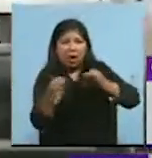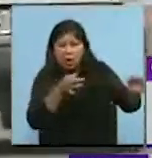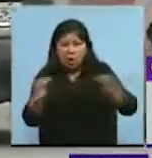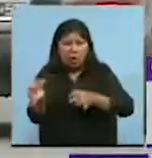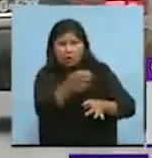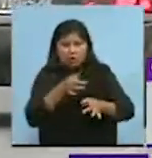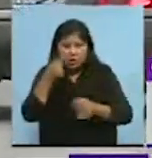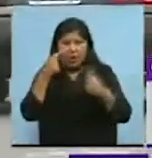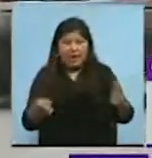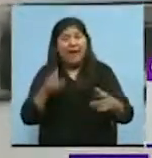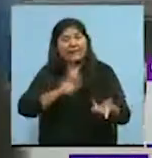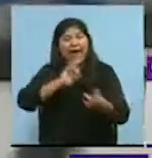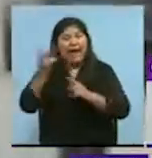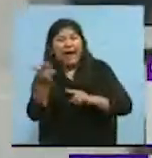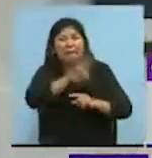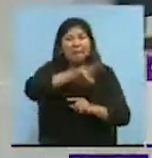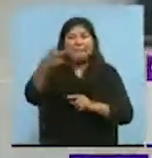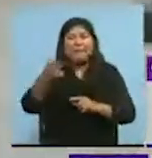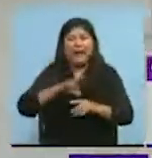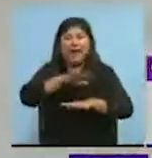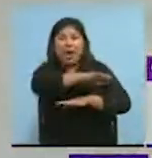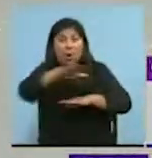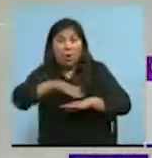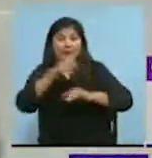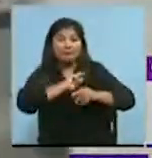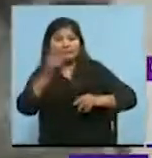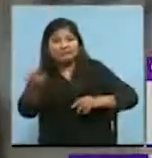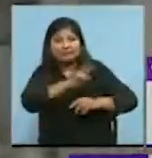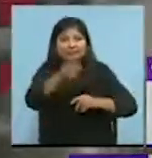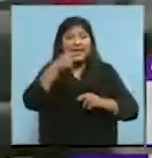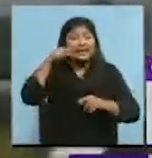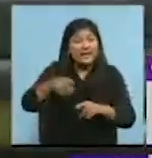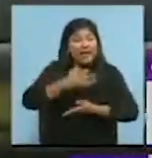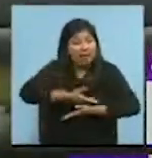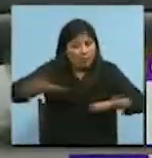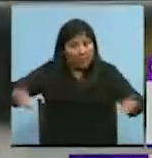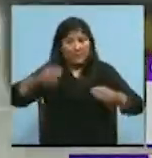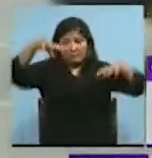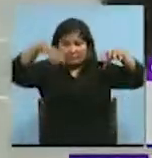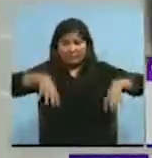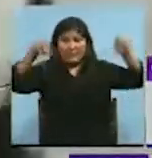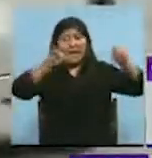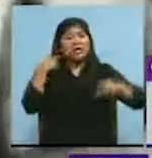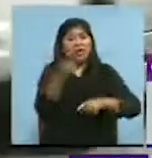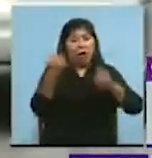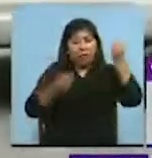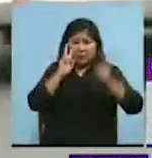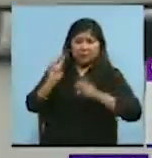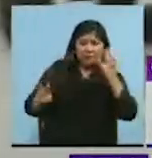a estar adecuadamente señalizados los lugares donde van a tener los radares. En este caso, la